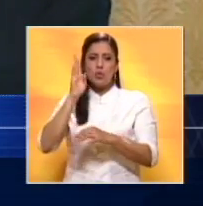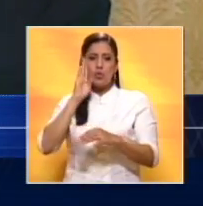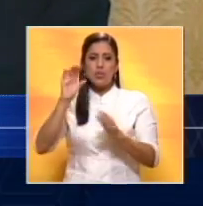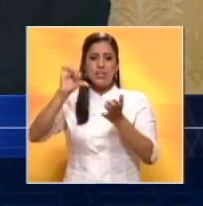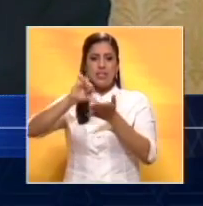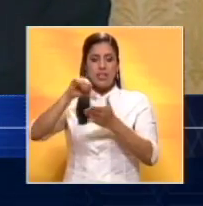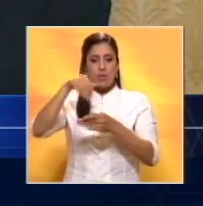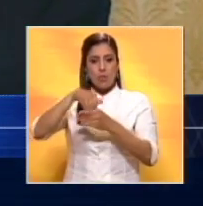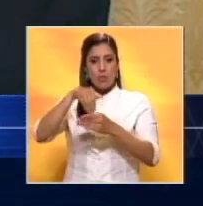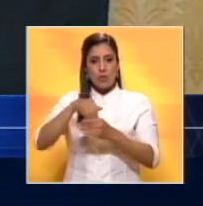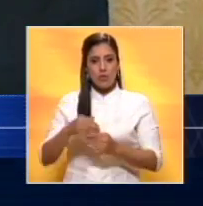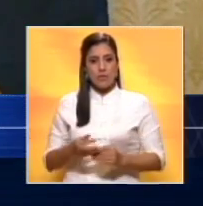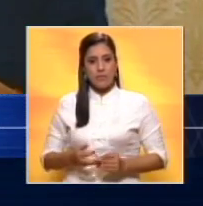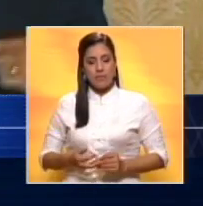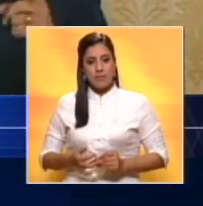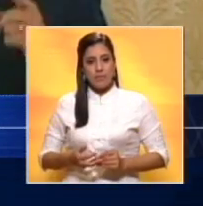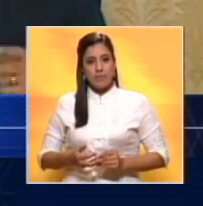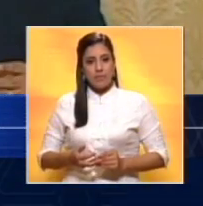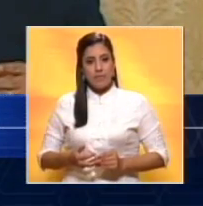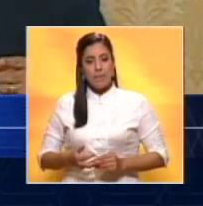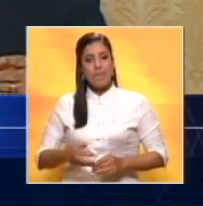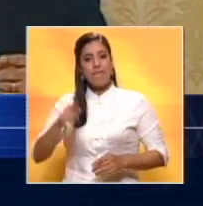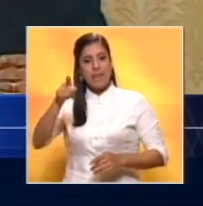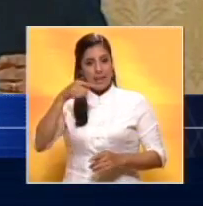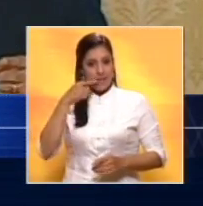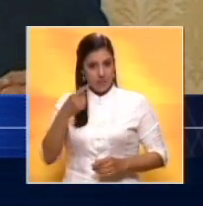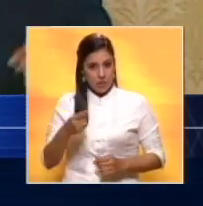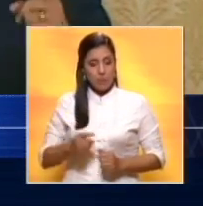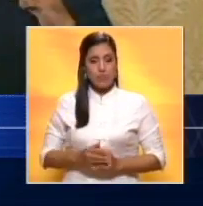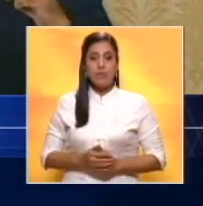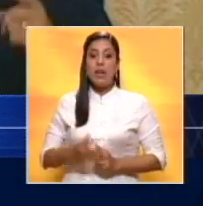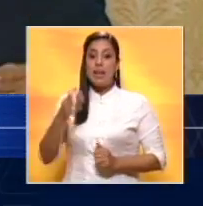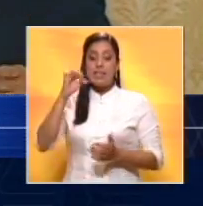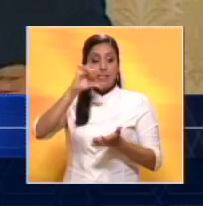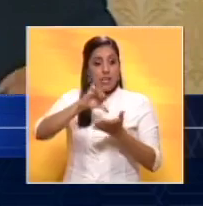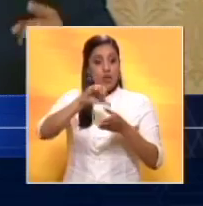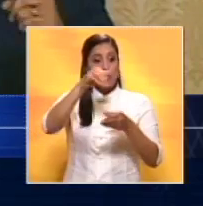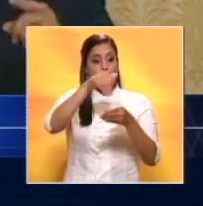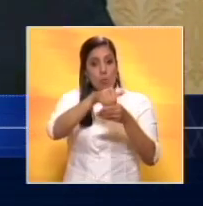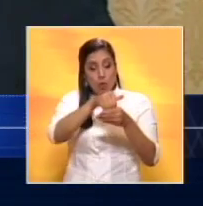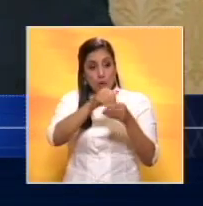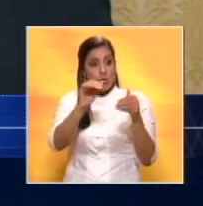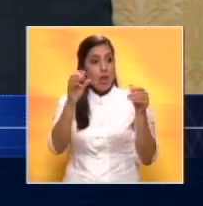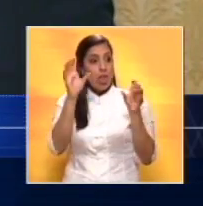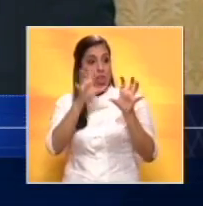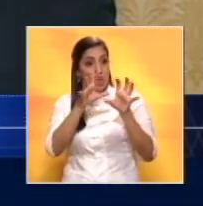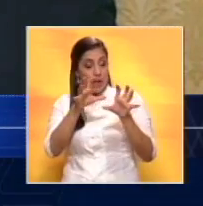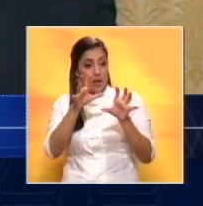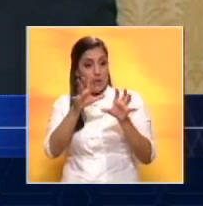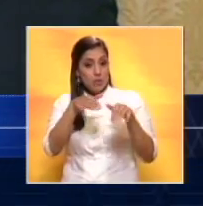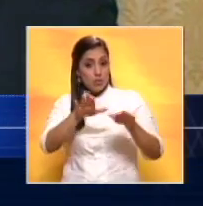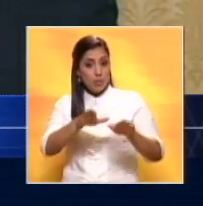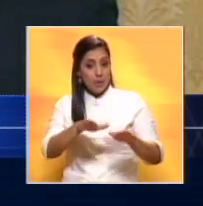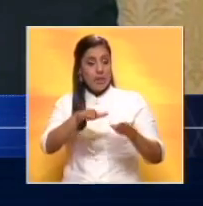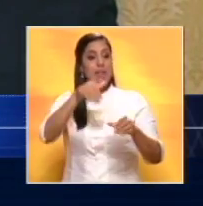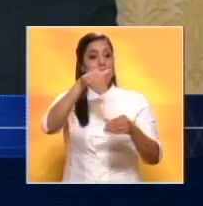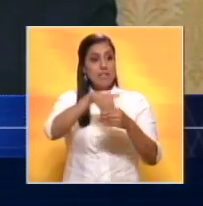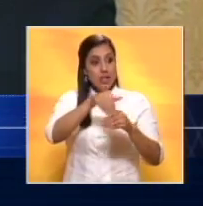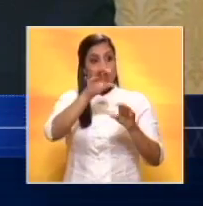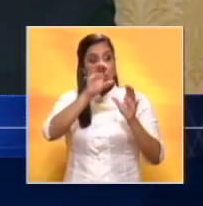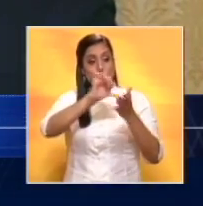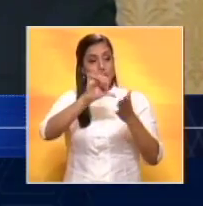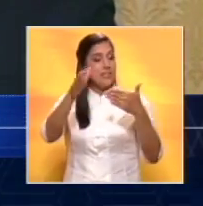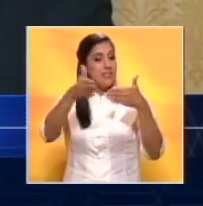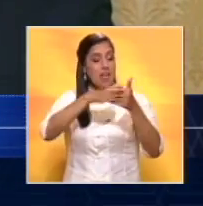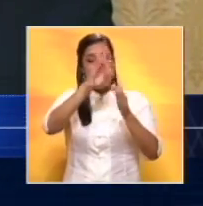los centros electorales. Ella dijo, centro electoral que sea saboteado, centro electoral